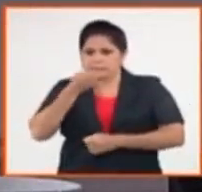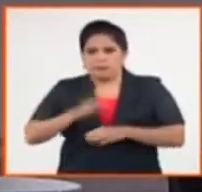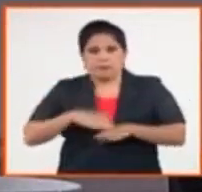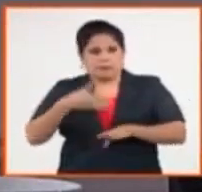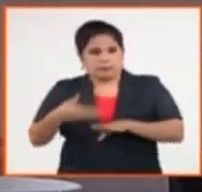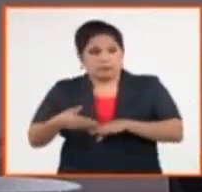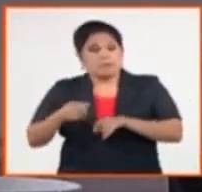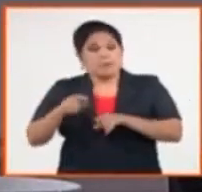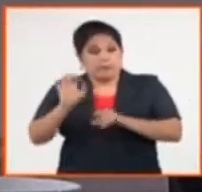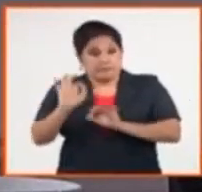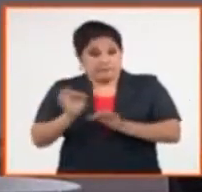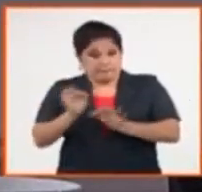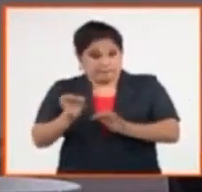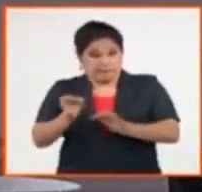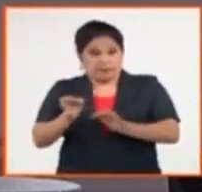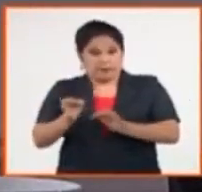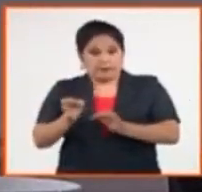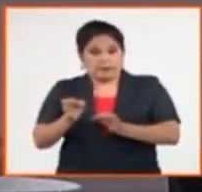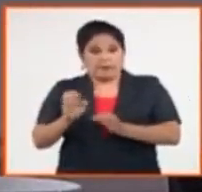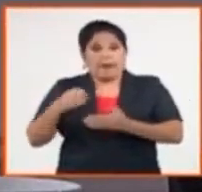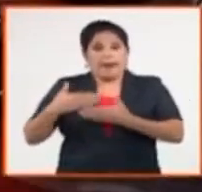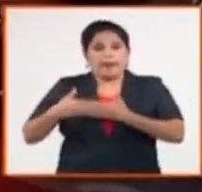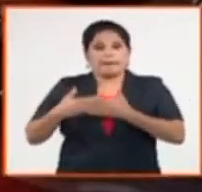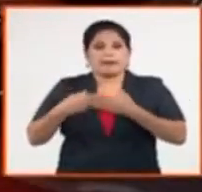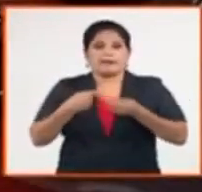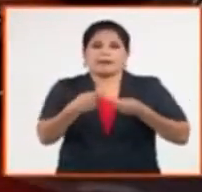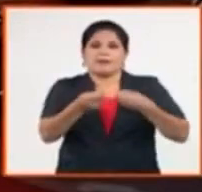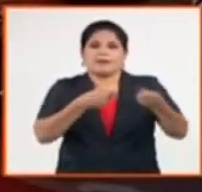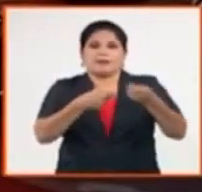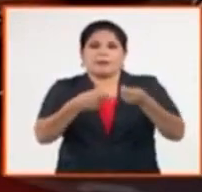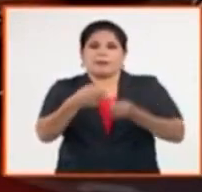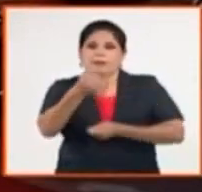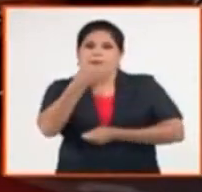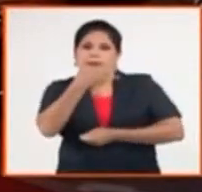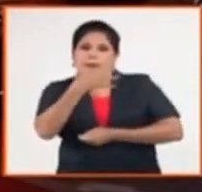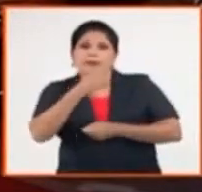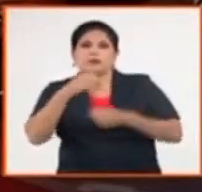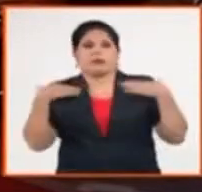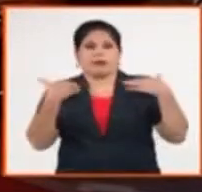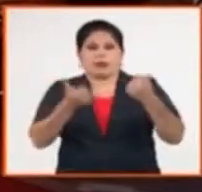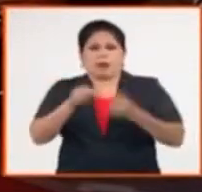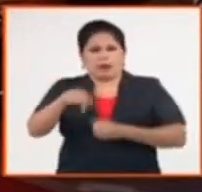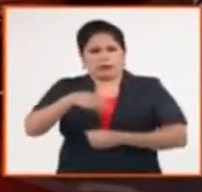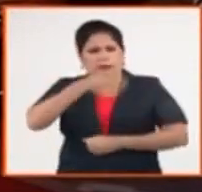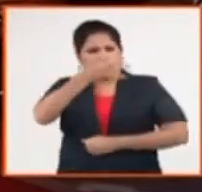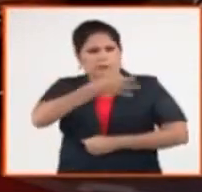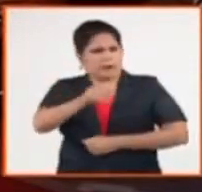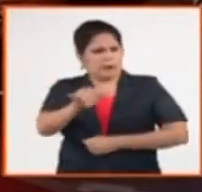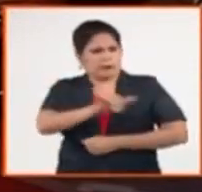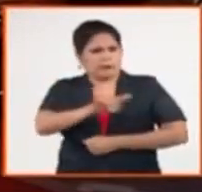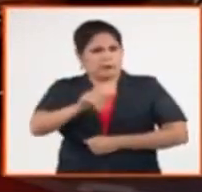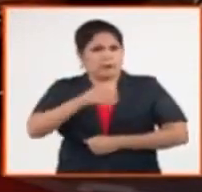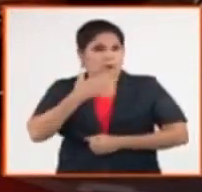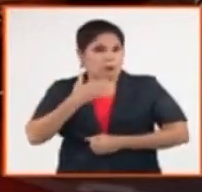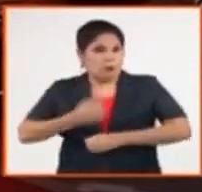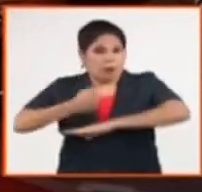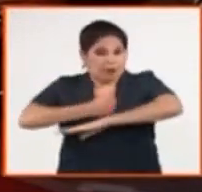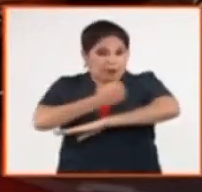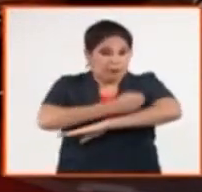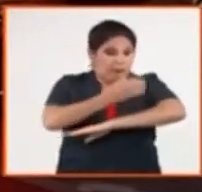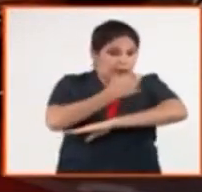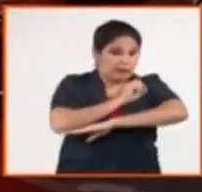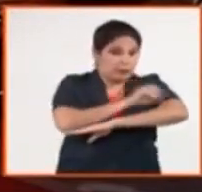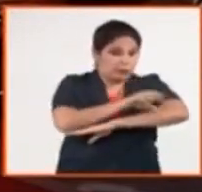particular Encomet, que también, bueno, está acá su director y, bueno, vamos a tener la posibilidad de que nos explique todo el proceso que tiene un nivel altísimo